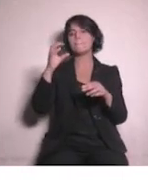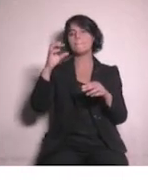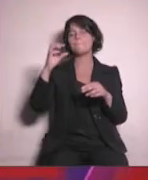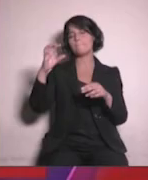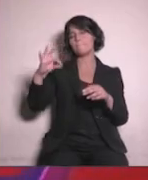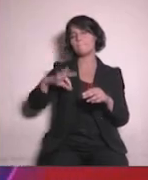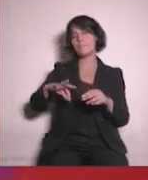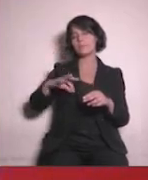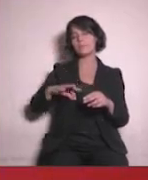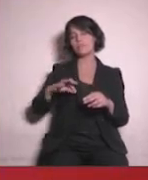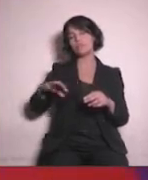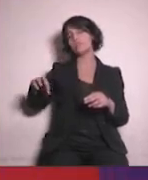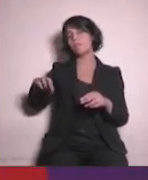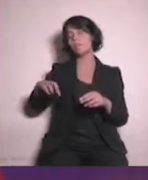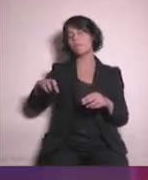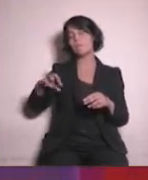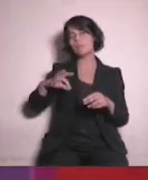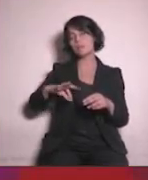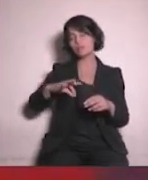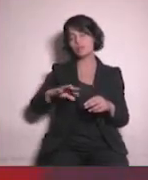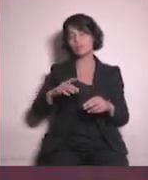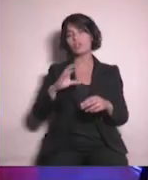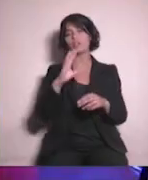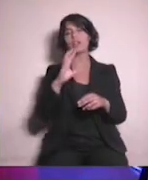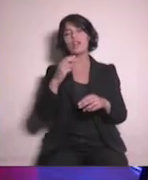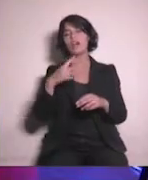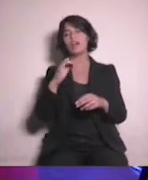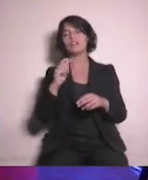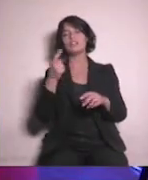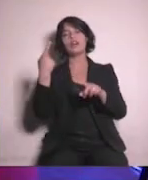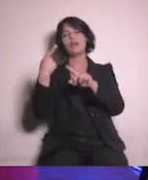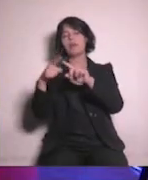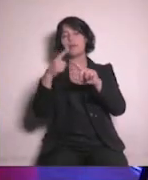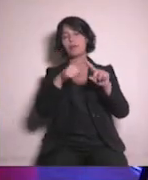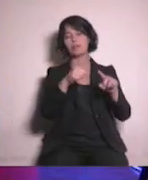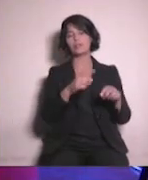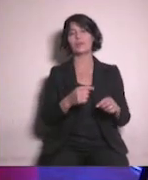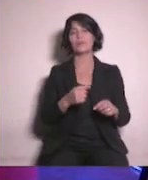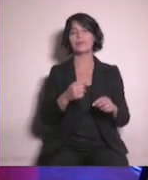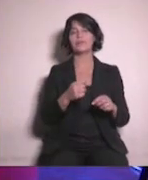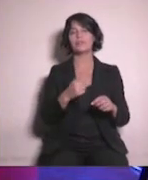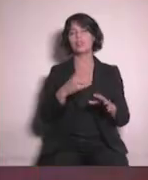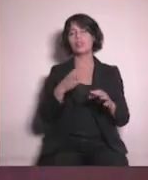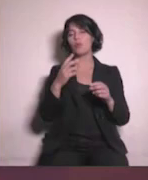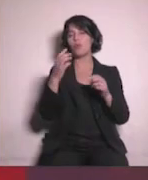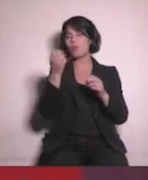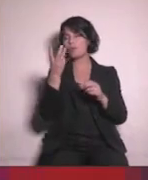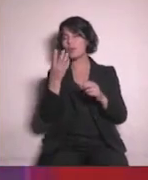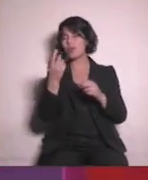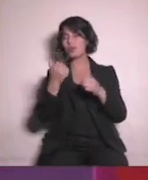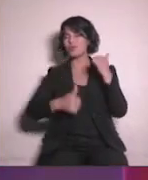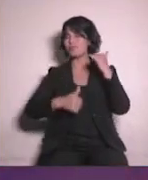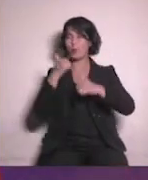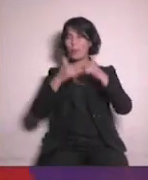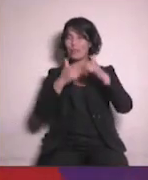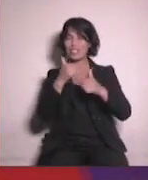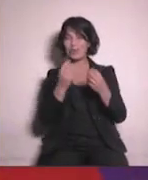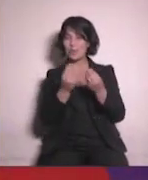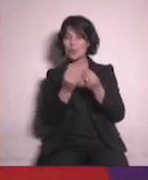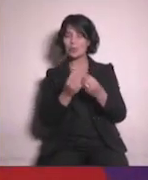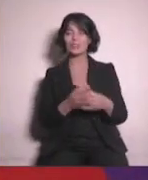para administradores externos. Y ese número sigue siendo extremadamente competitivo.